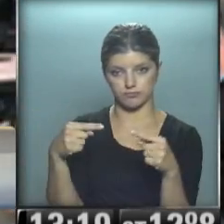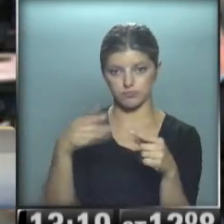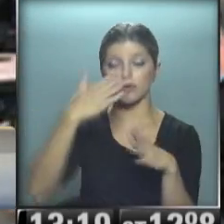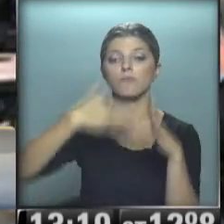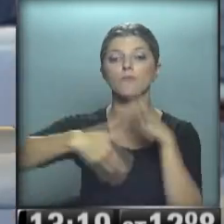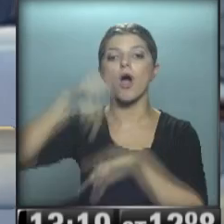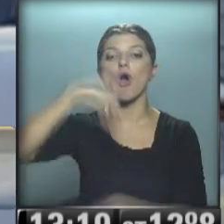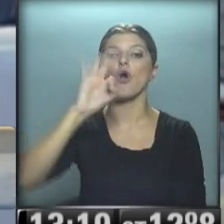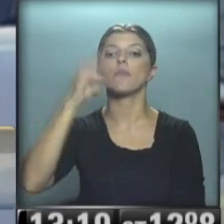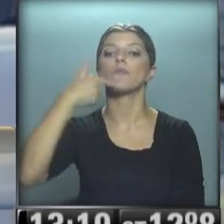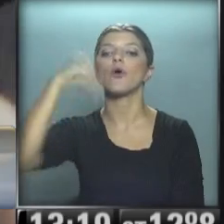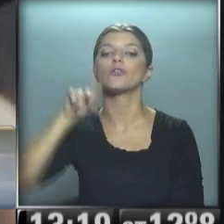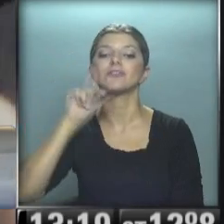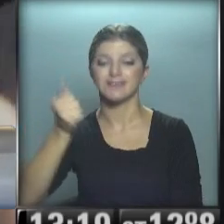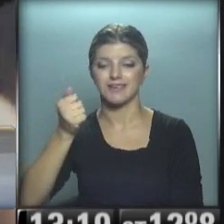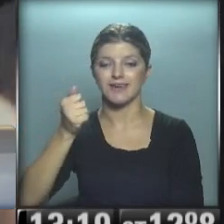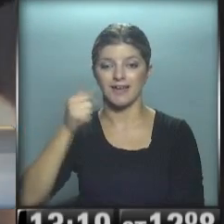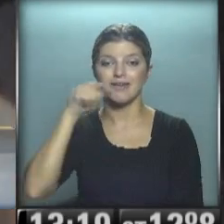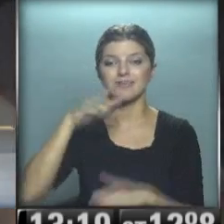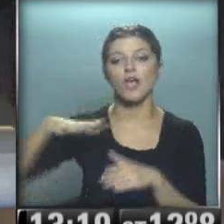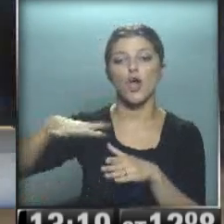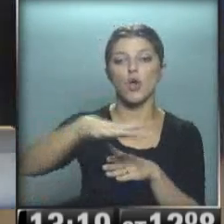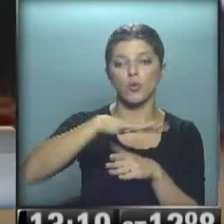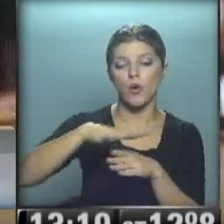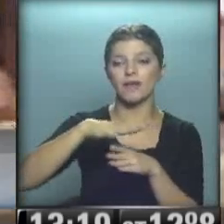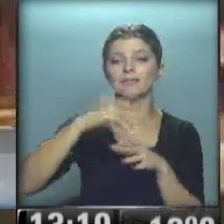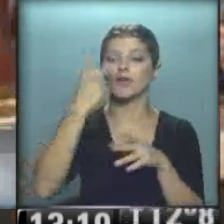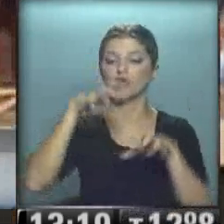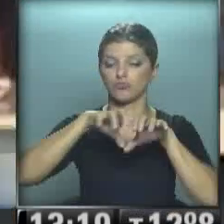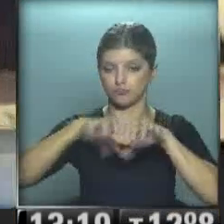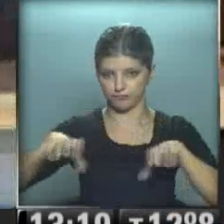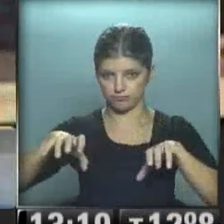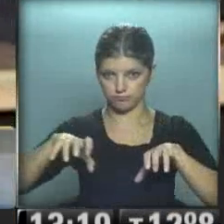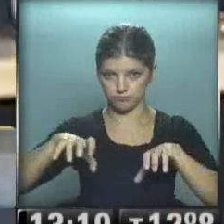actual Bosnia-Herzegovina, dividiendo al territorio en 2 entidades.